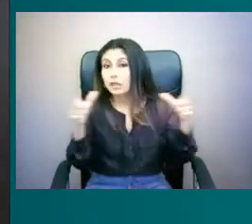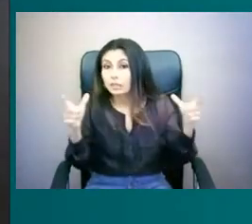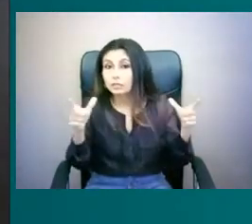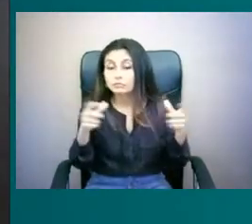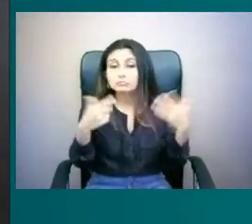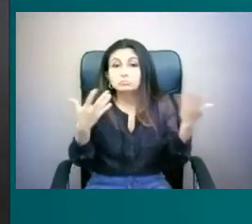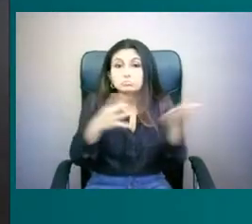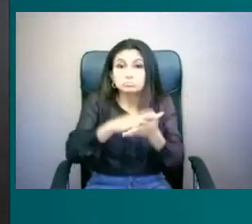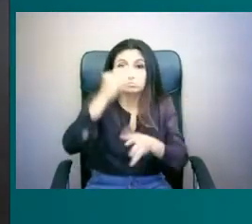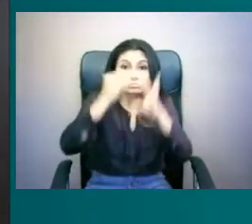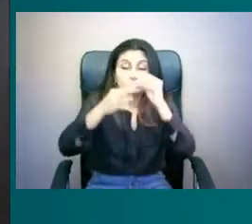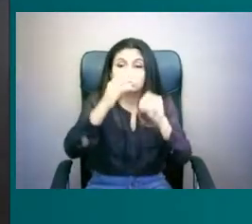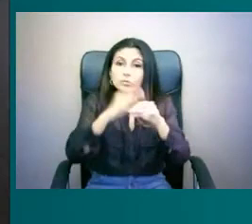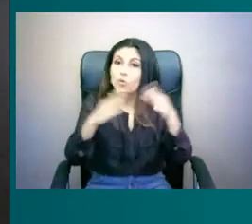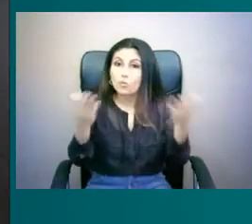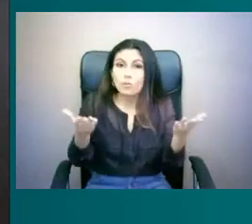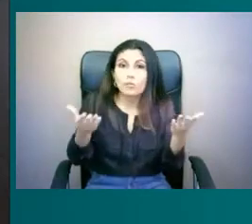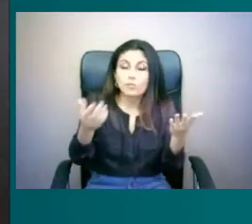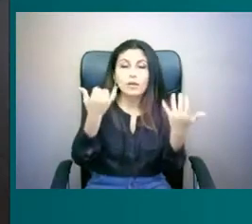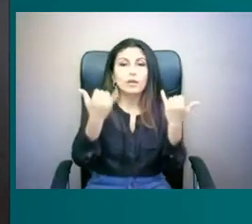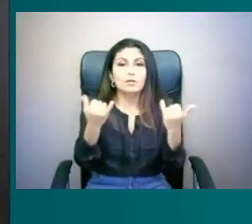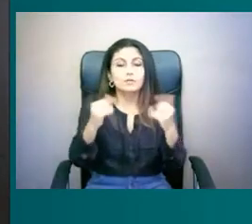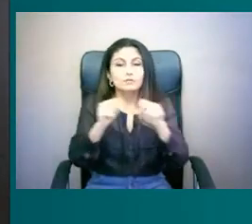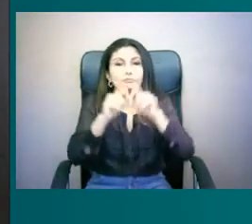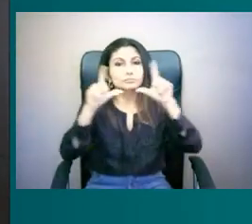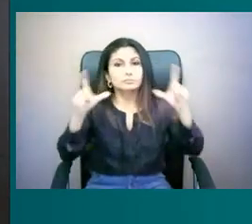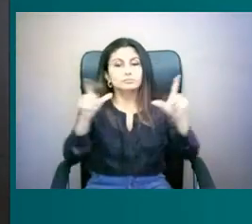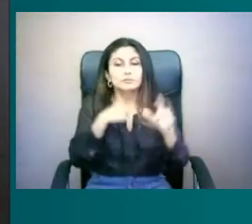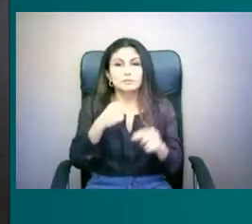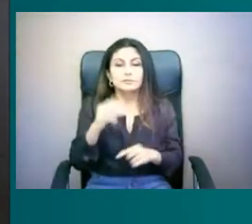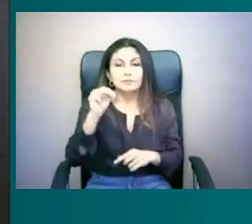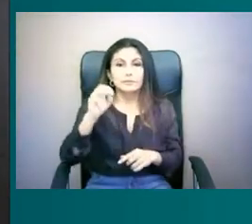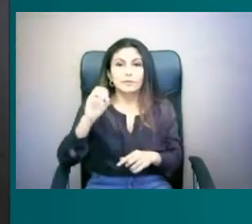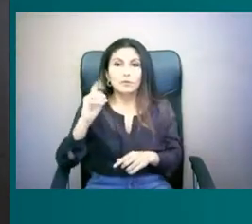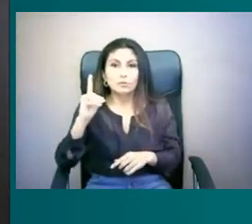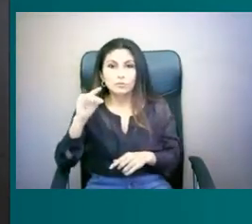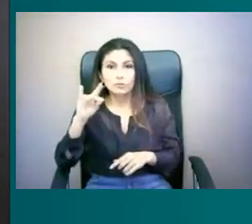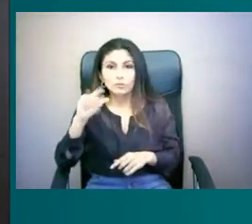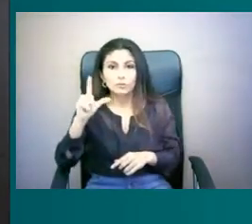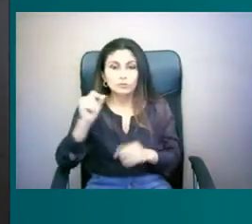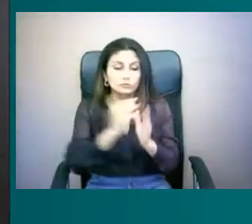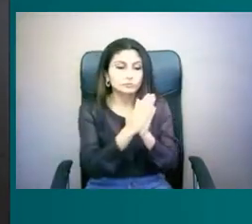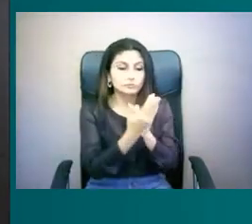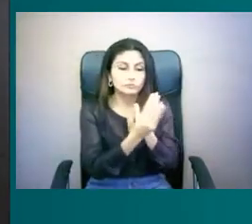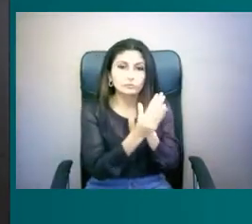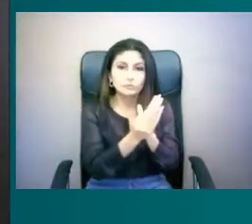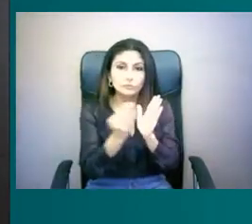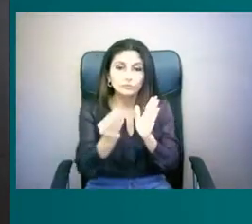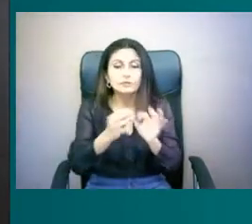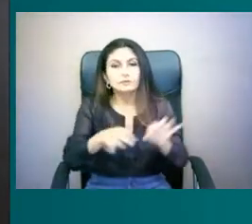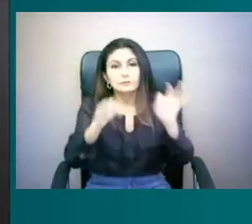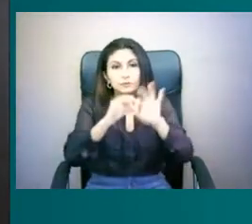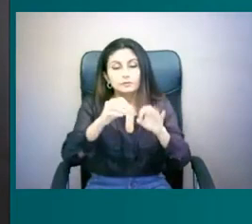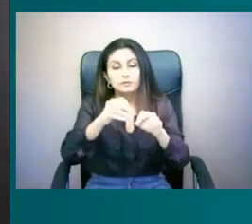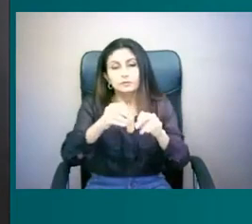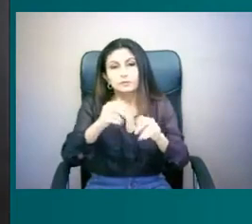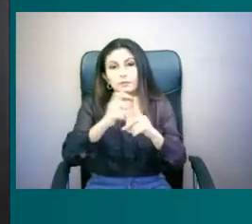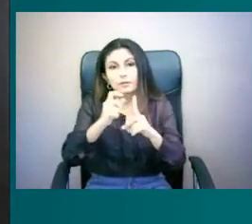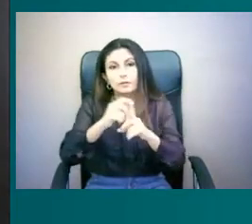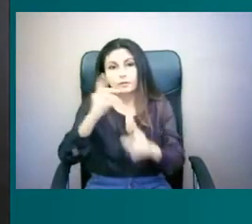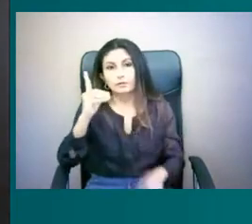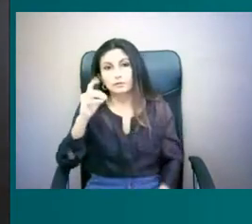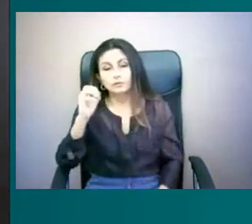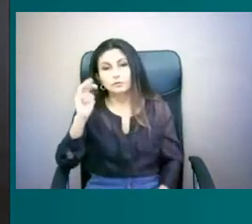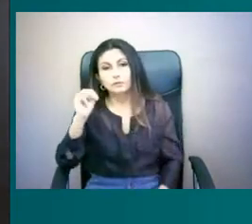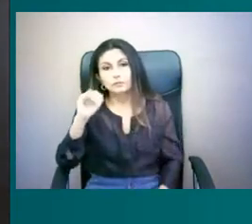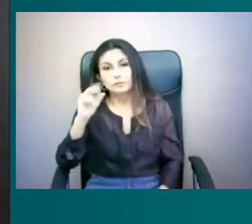los diferentes dominios. Ahorita pues lo he hablado como módulos, realmente digamos el término correcto son los dominios. Ustedes verán pues quienes estuvieron